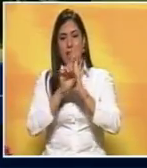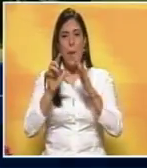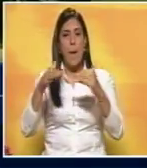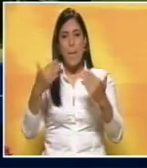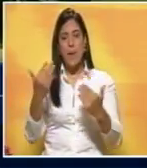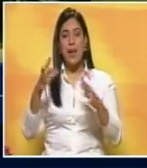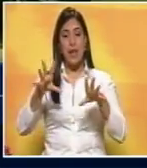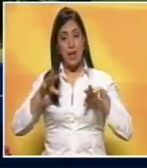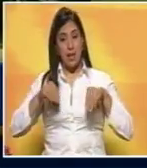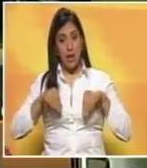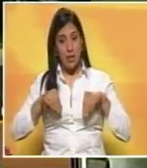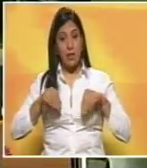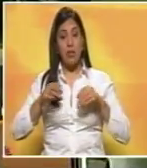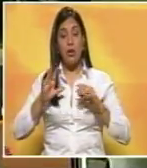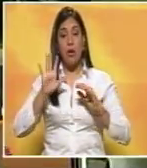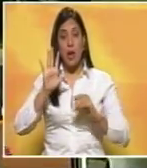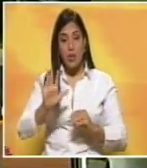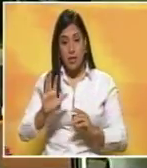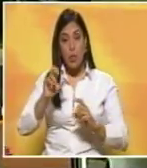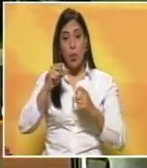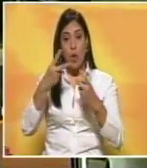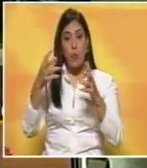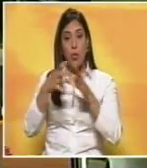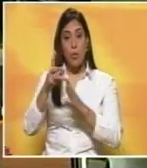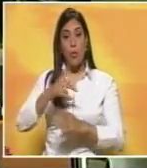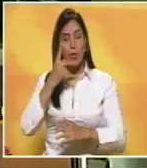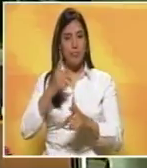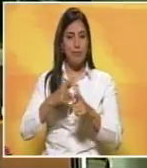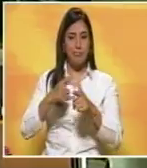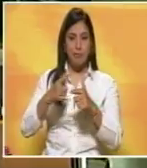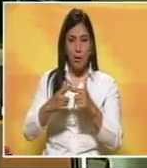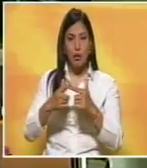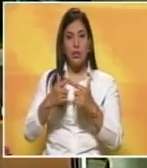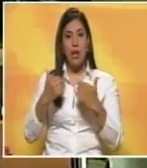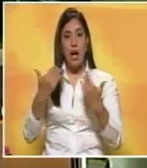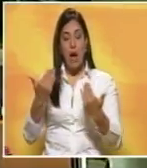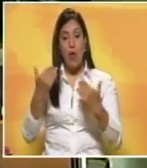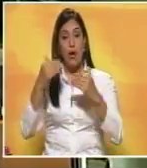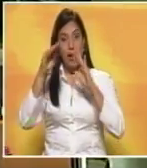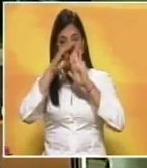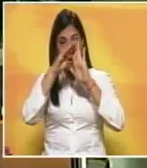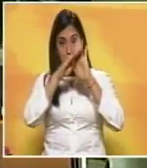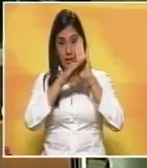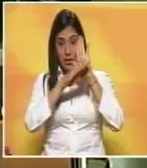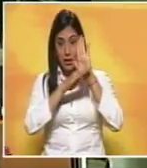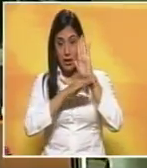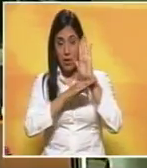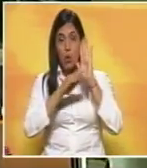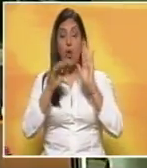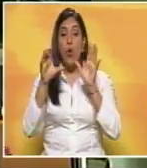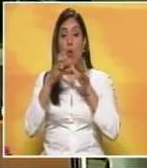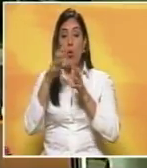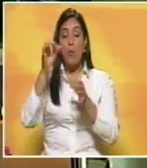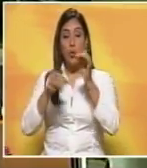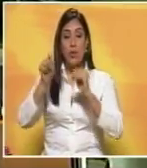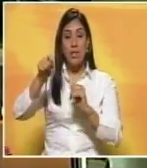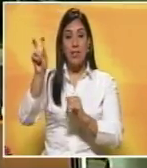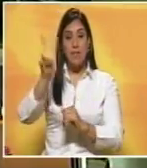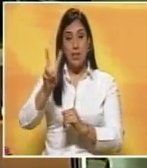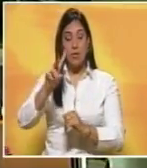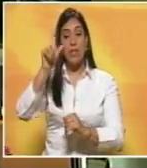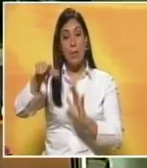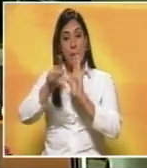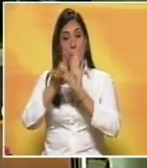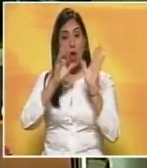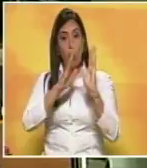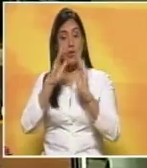para asumir la posición como partido político. Entonces, basados en estos artículos del Código Penal venezolano y de la